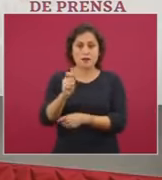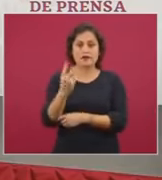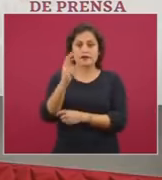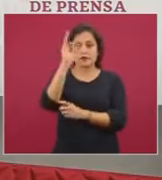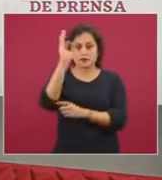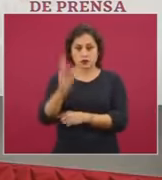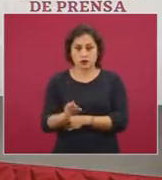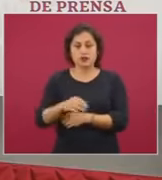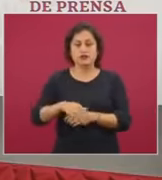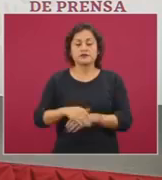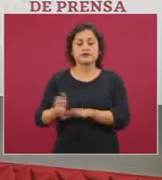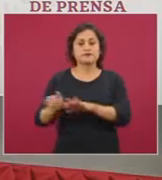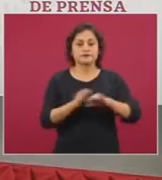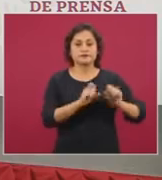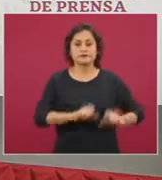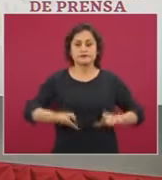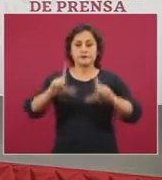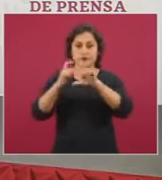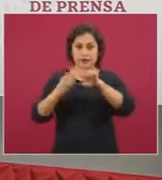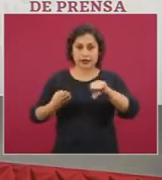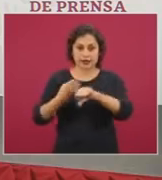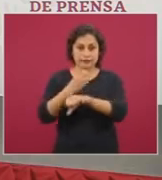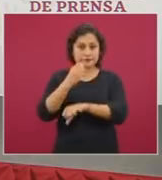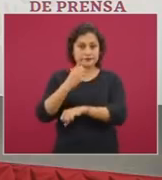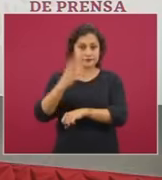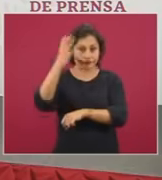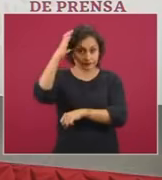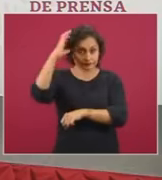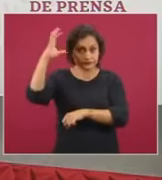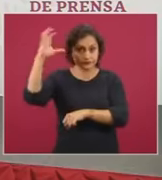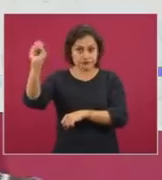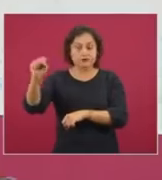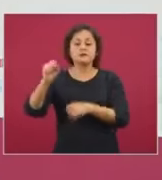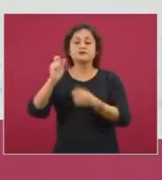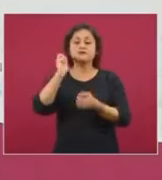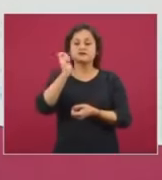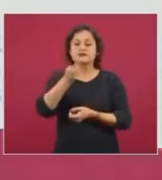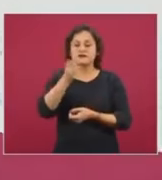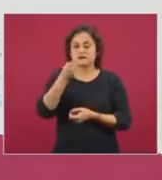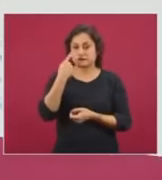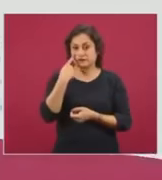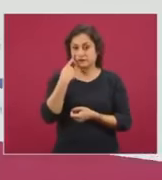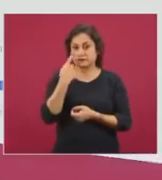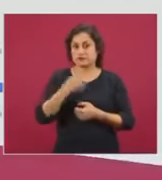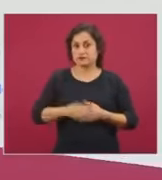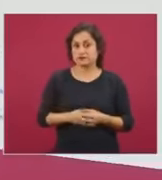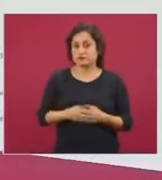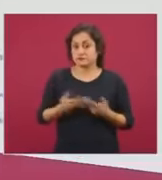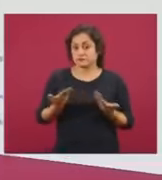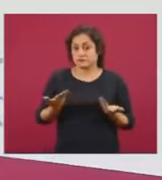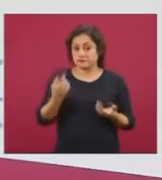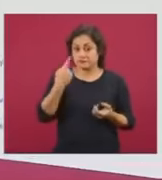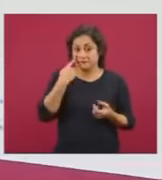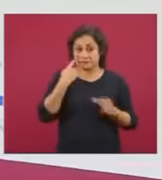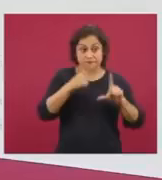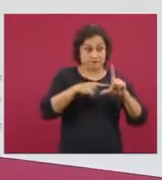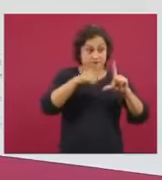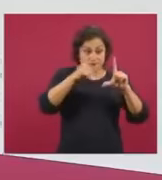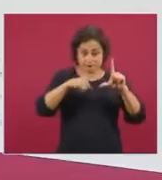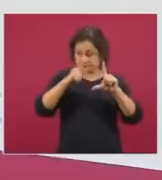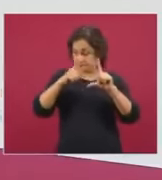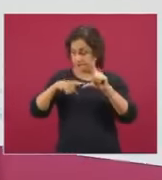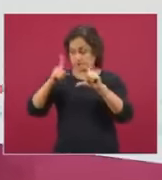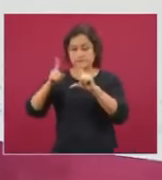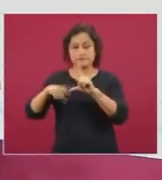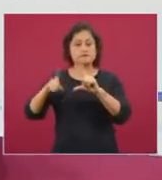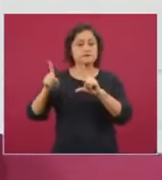El estado, la siguiente, el estado de Morelos. Fíjense también que las formas son heterogéneas, digo,